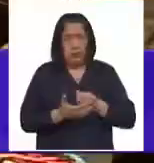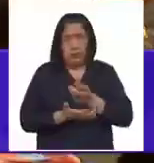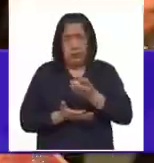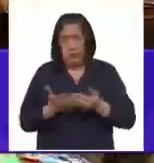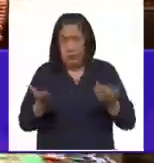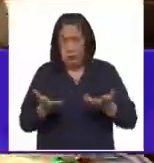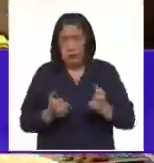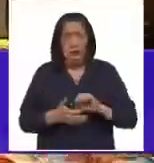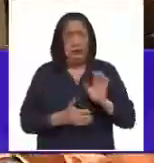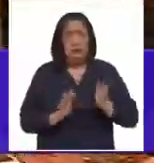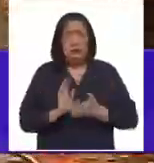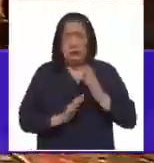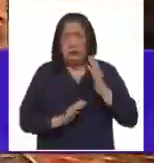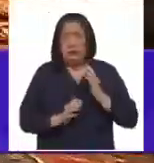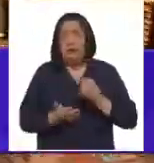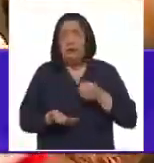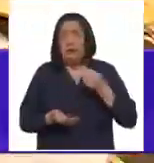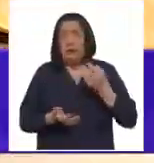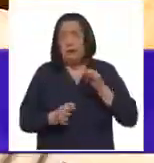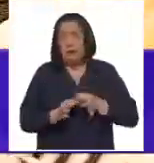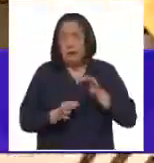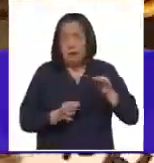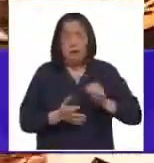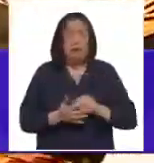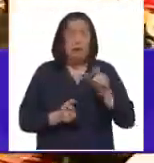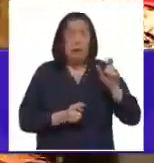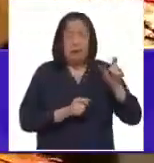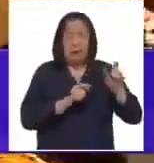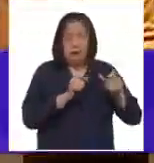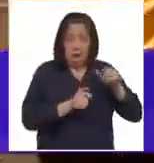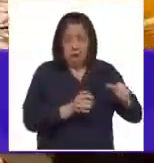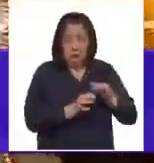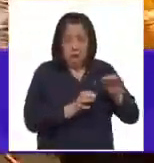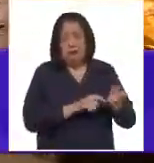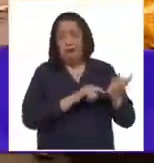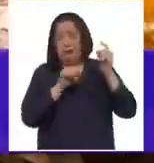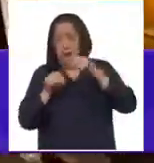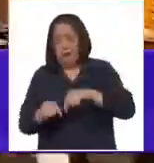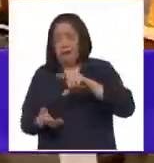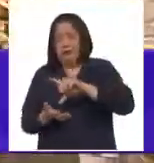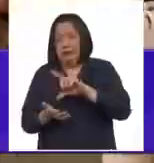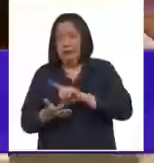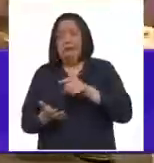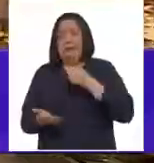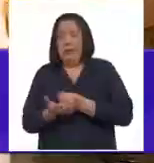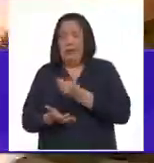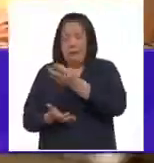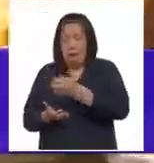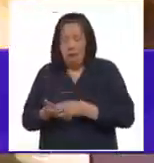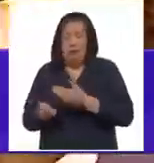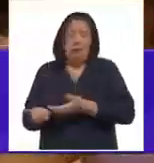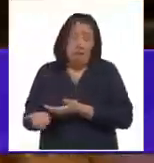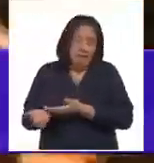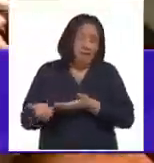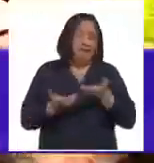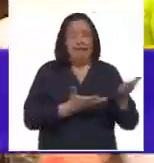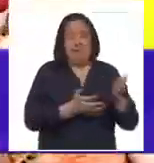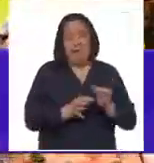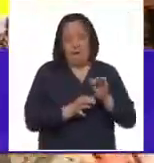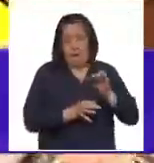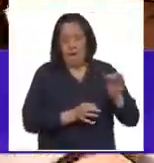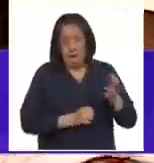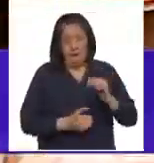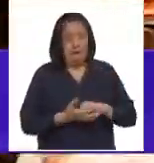compras aquí van hacia provincia, porque los mayoristas vienen acá a Lima a comprar a Mesa Redonda y se la llevan a las diferentes regiones.